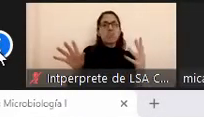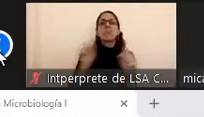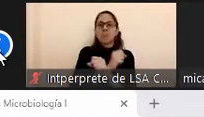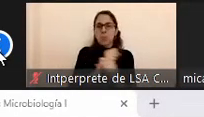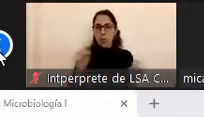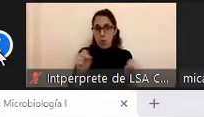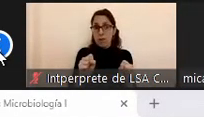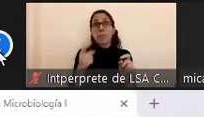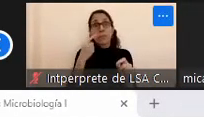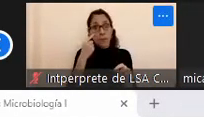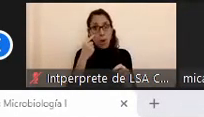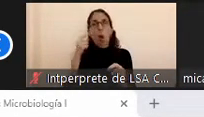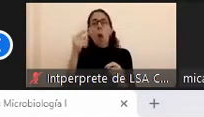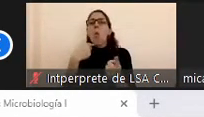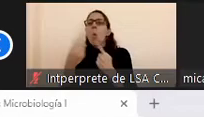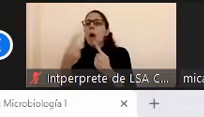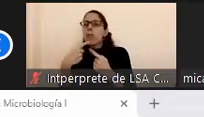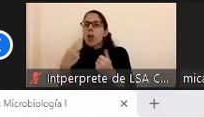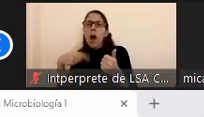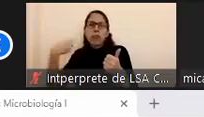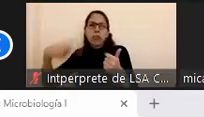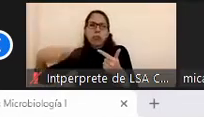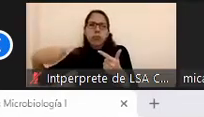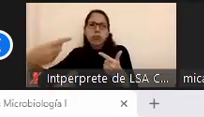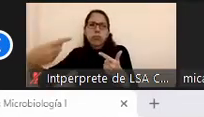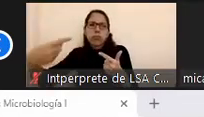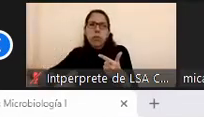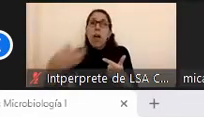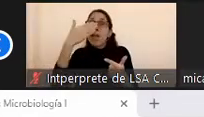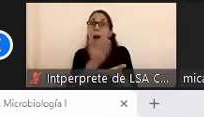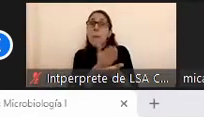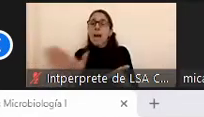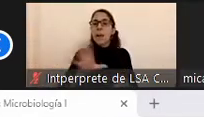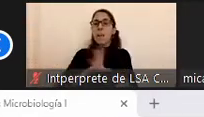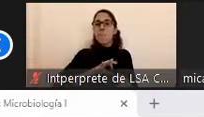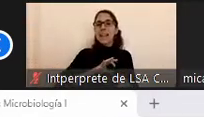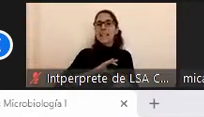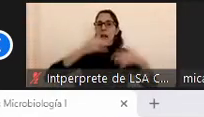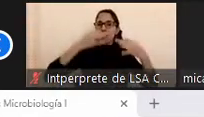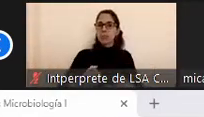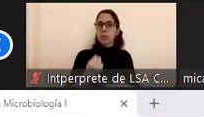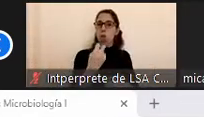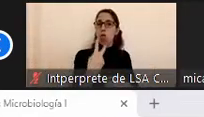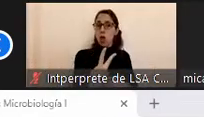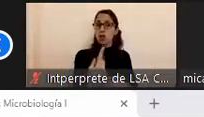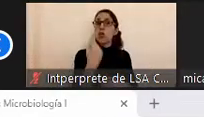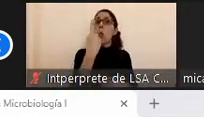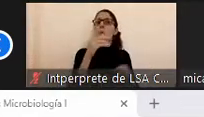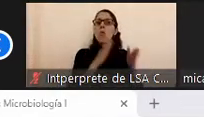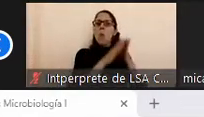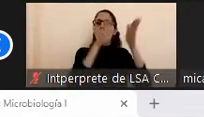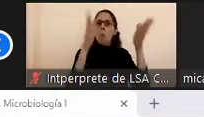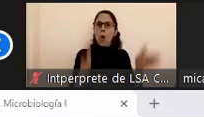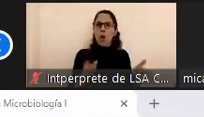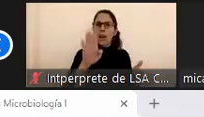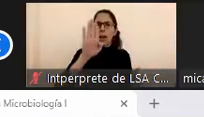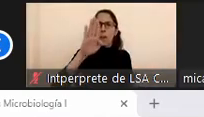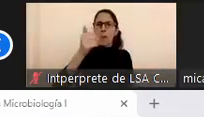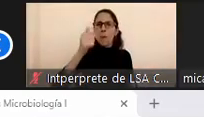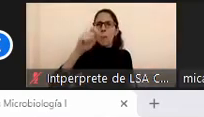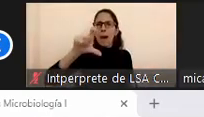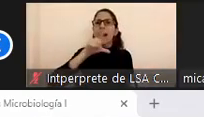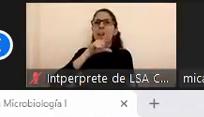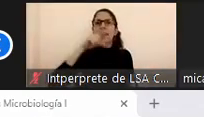2 parciales. Uno en el primer bloque, que es este bloque de bacteriología, y después van a tener otro que